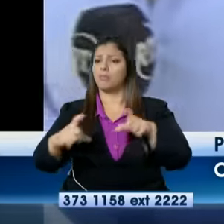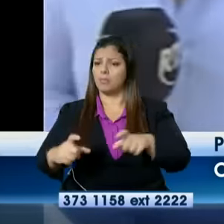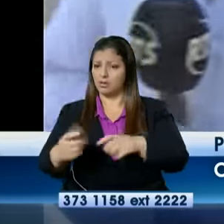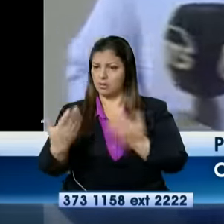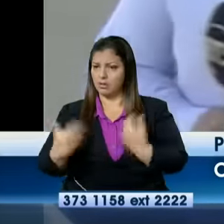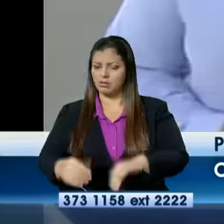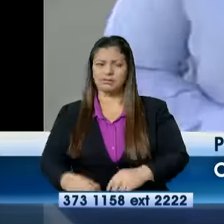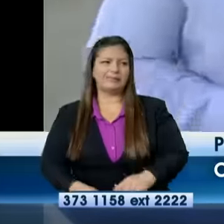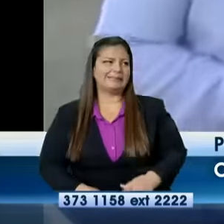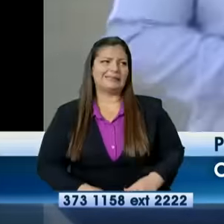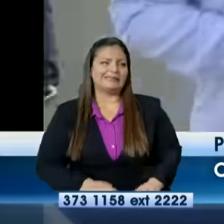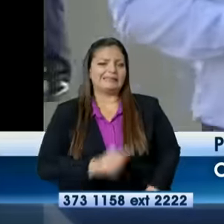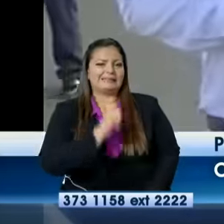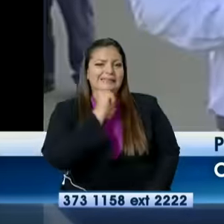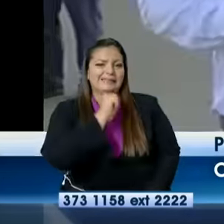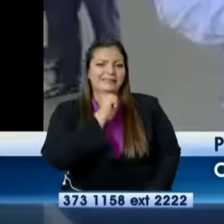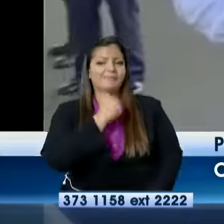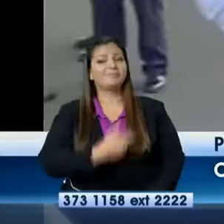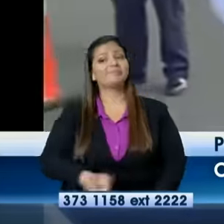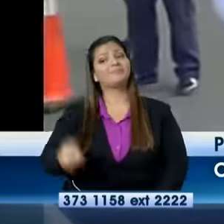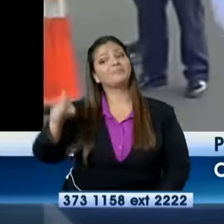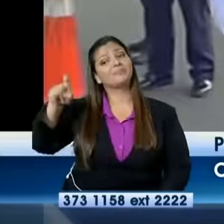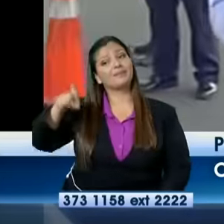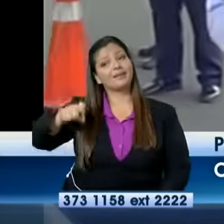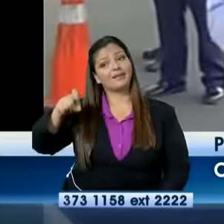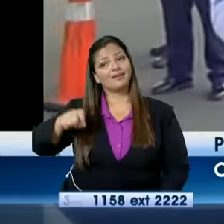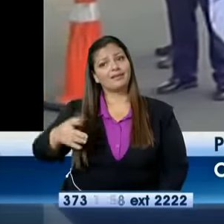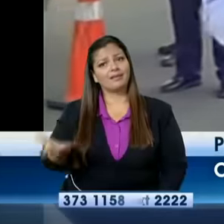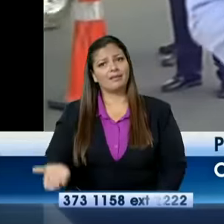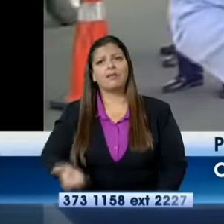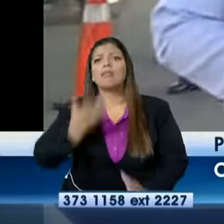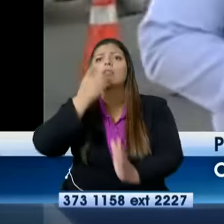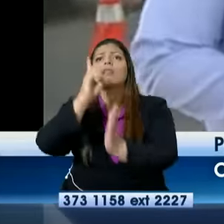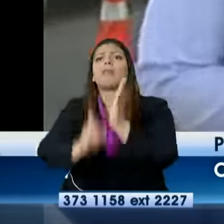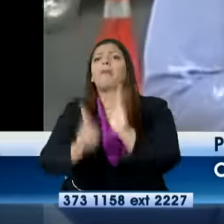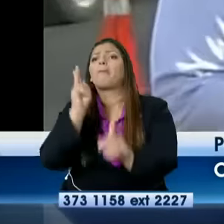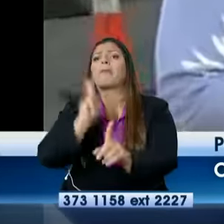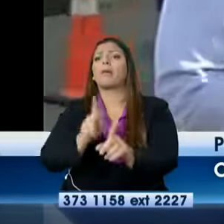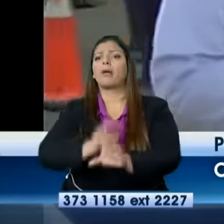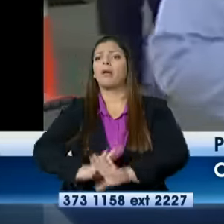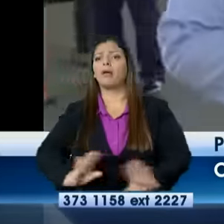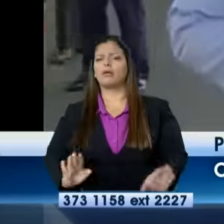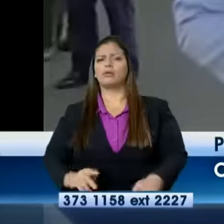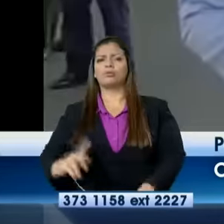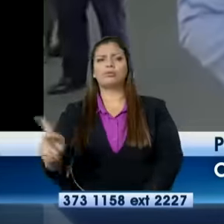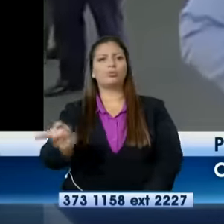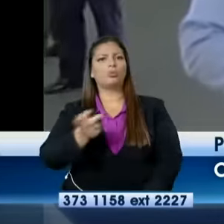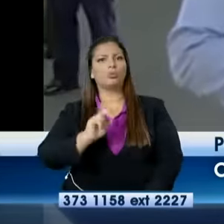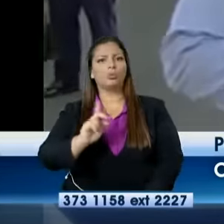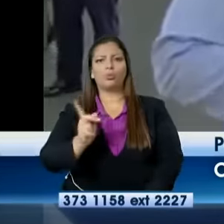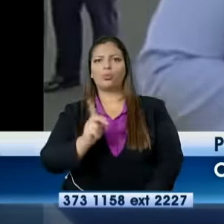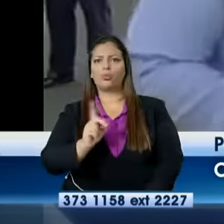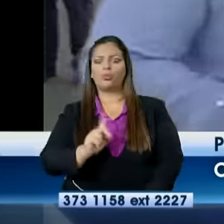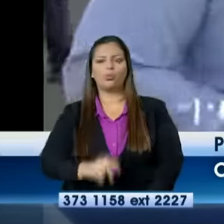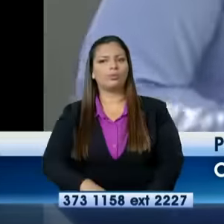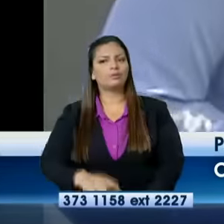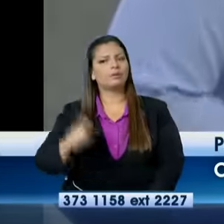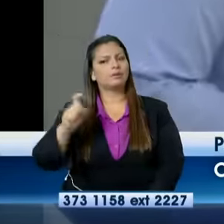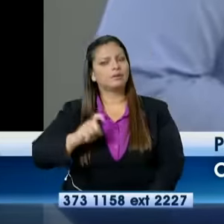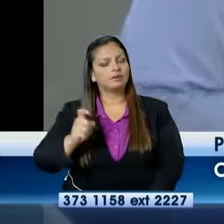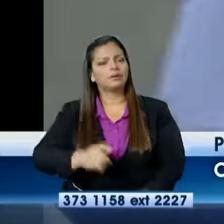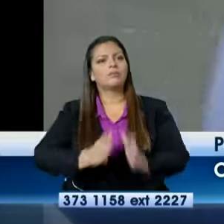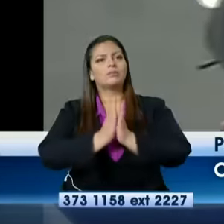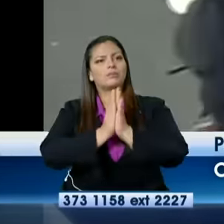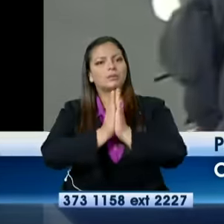solamente es presentar la denuncia, sino presentarse, requerir la placa, y ahí obviamente ya creo que hasta por cansancio se la dan.